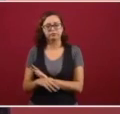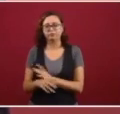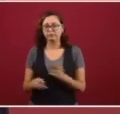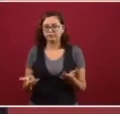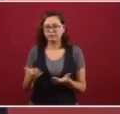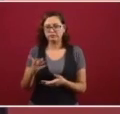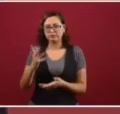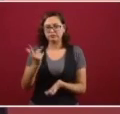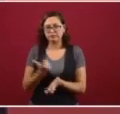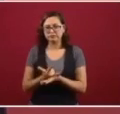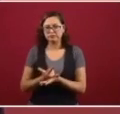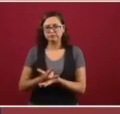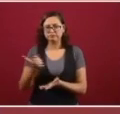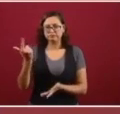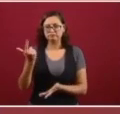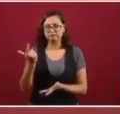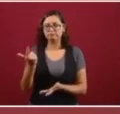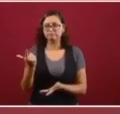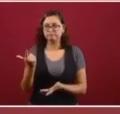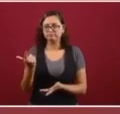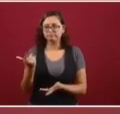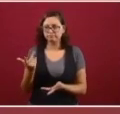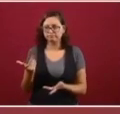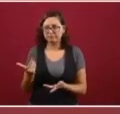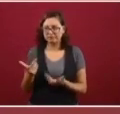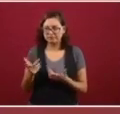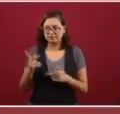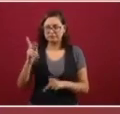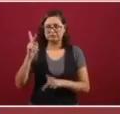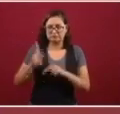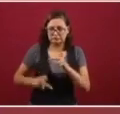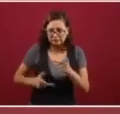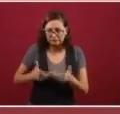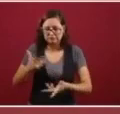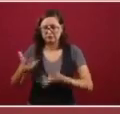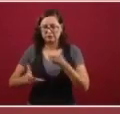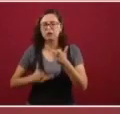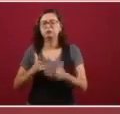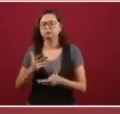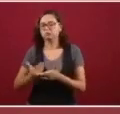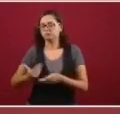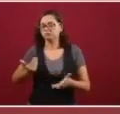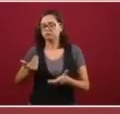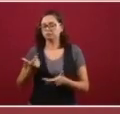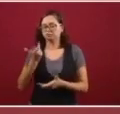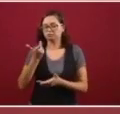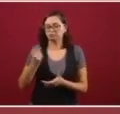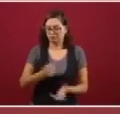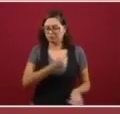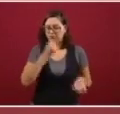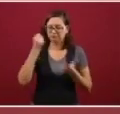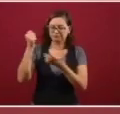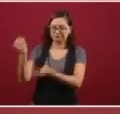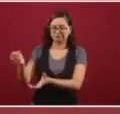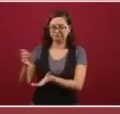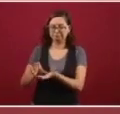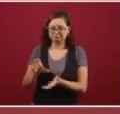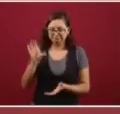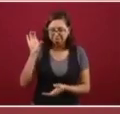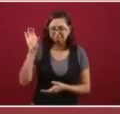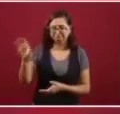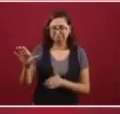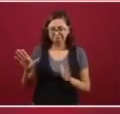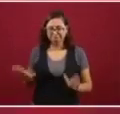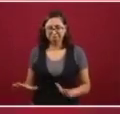buena, y para que no se pare el gobierno, hemos hecho esto, de adelantar